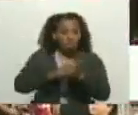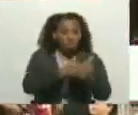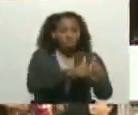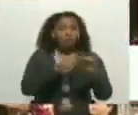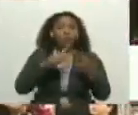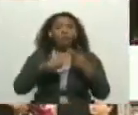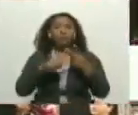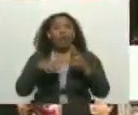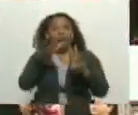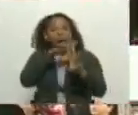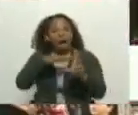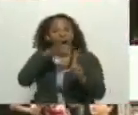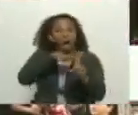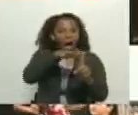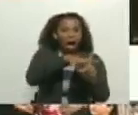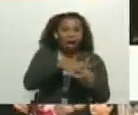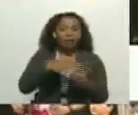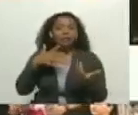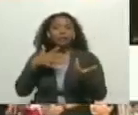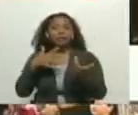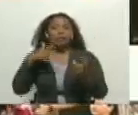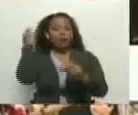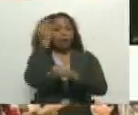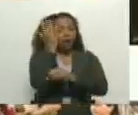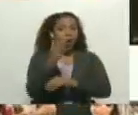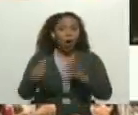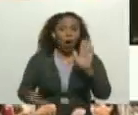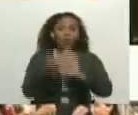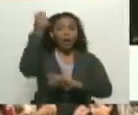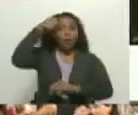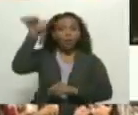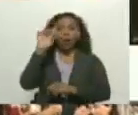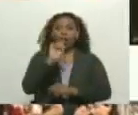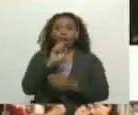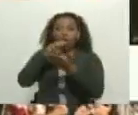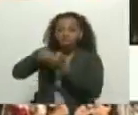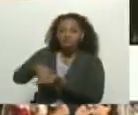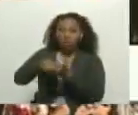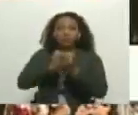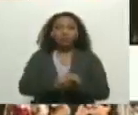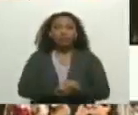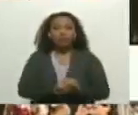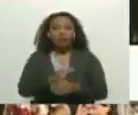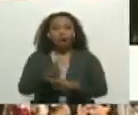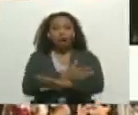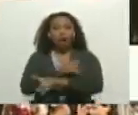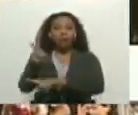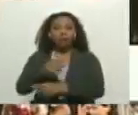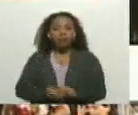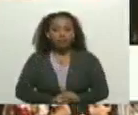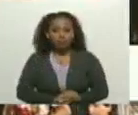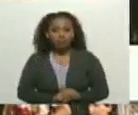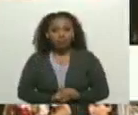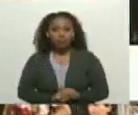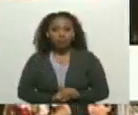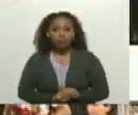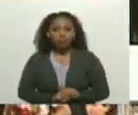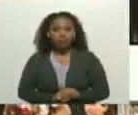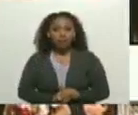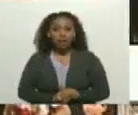las amenazas, las sanciones contra los pueblos que no se arrodillan ante ellos. Con los pueblos